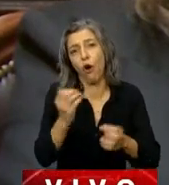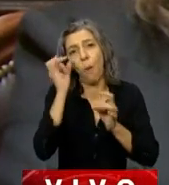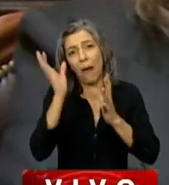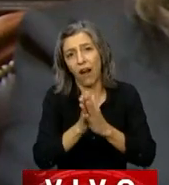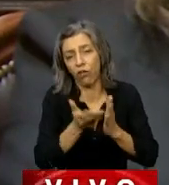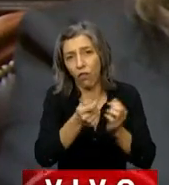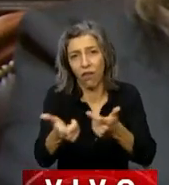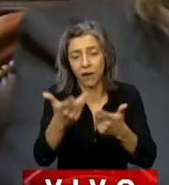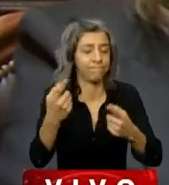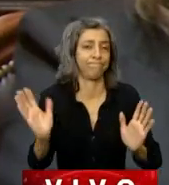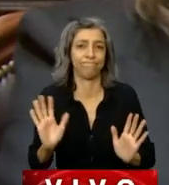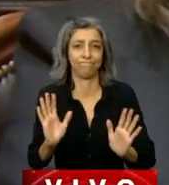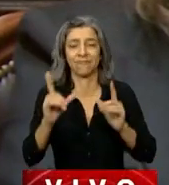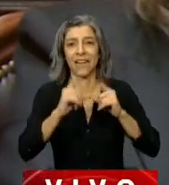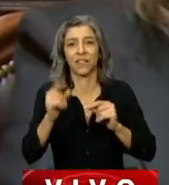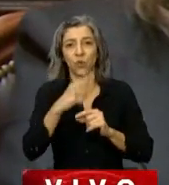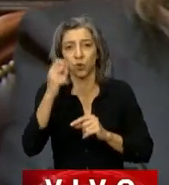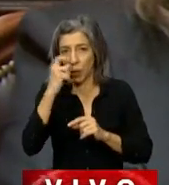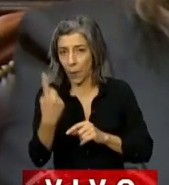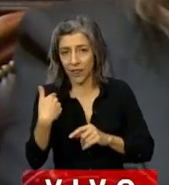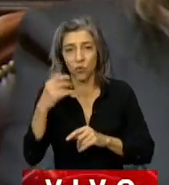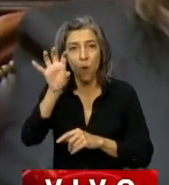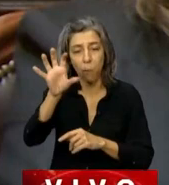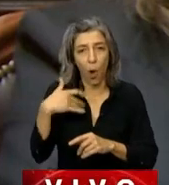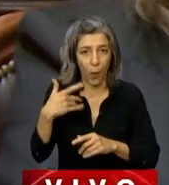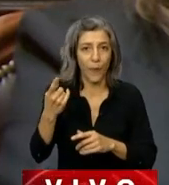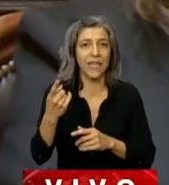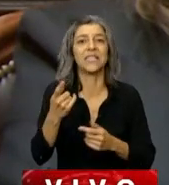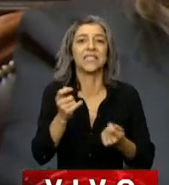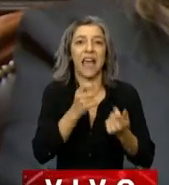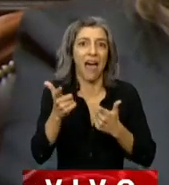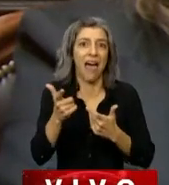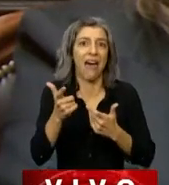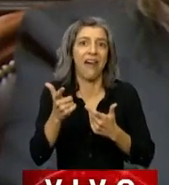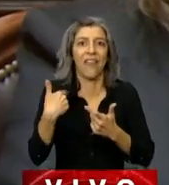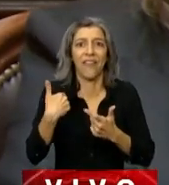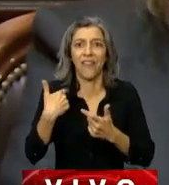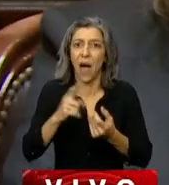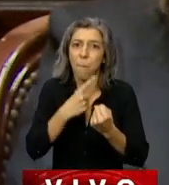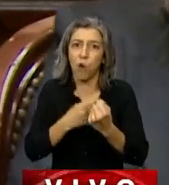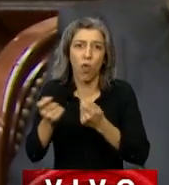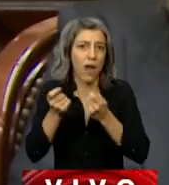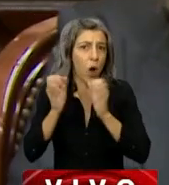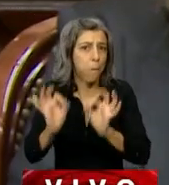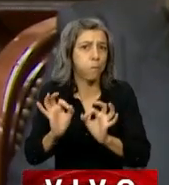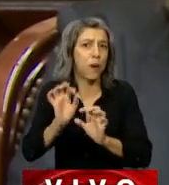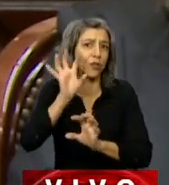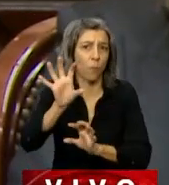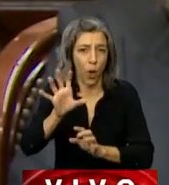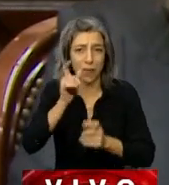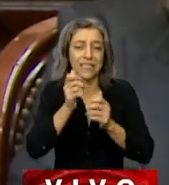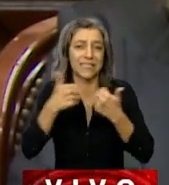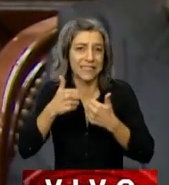121, las provincias conservan todo el poder no delegado por esta Constitución al Gobierno Federal y el que expresamente se haya reservado por